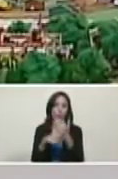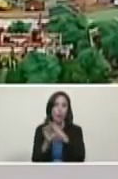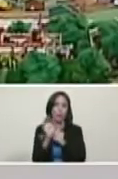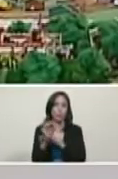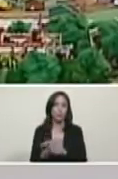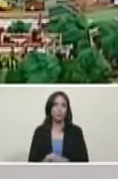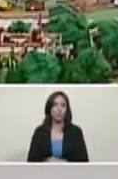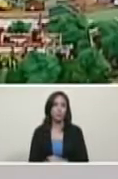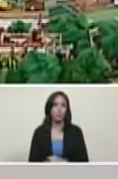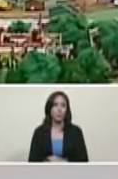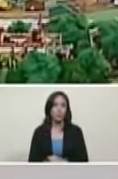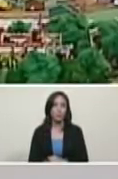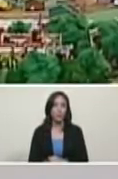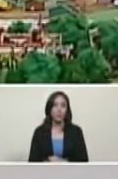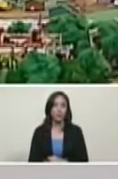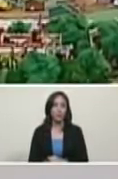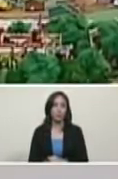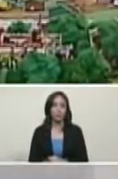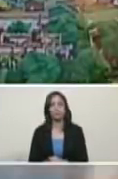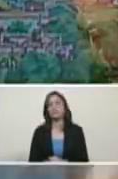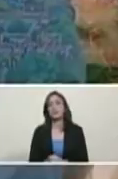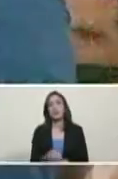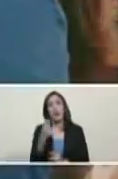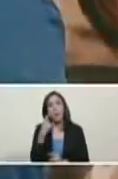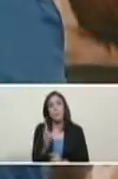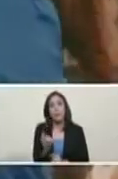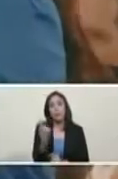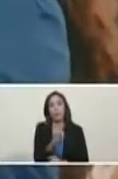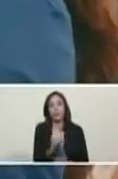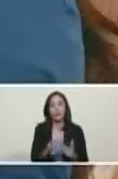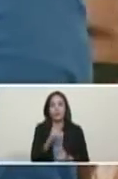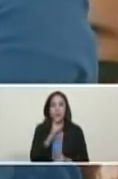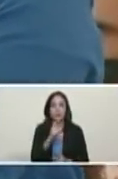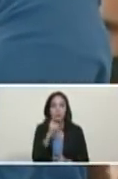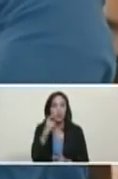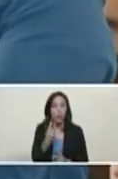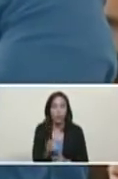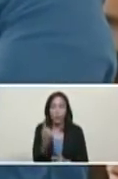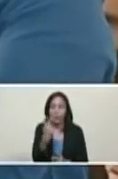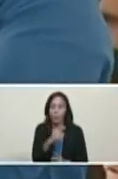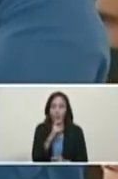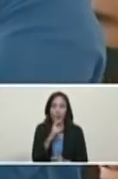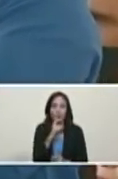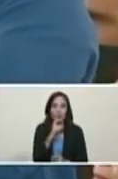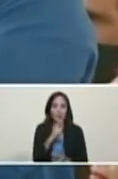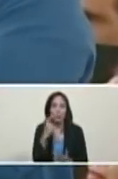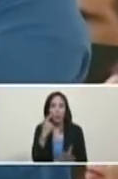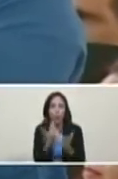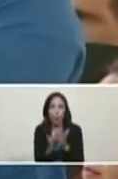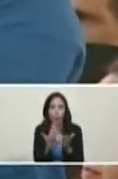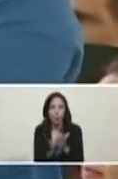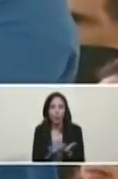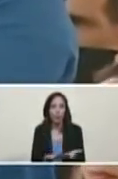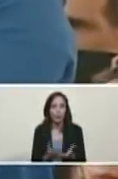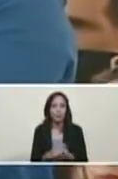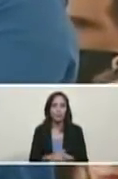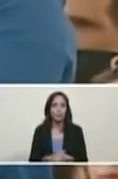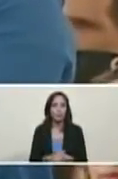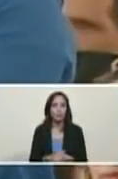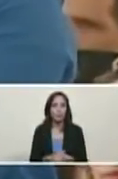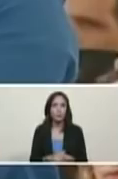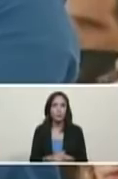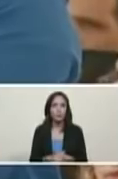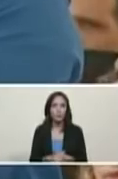ese sentido, creemos que uno de los primeros desafíos que hemos encontrado, que hemos analizado, y que